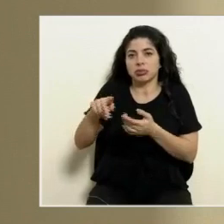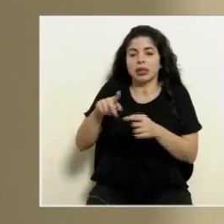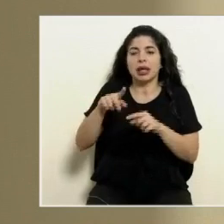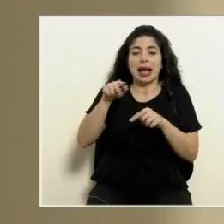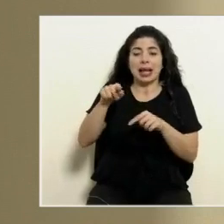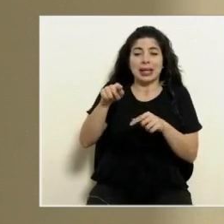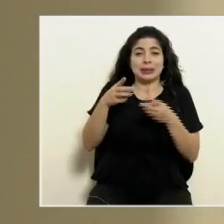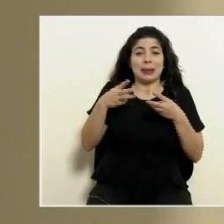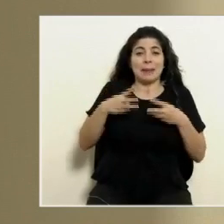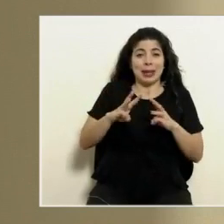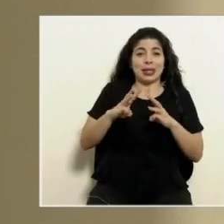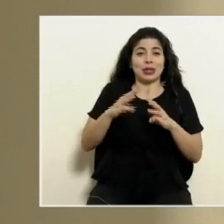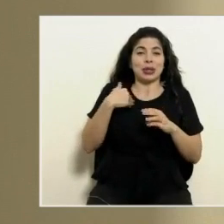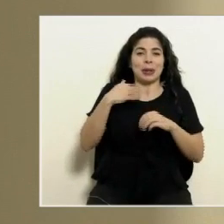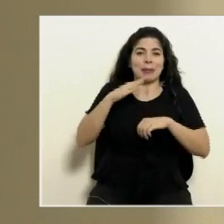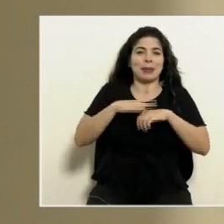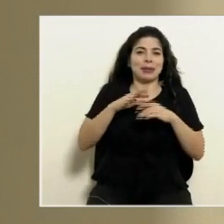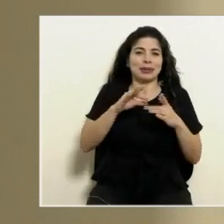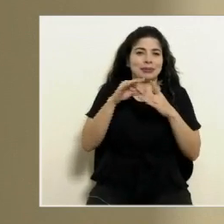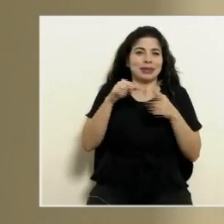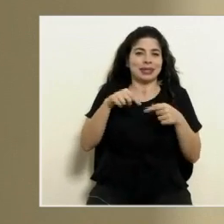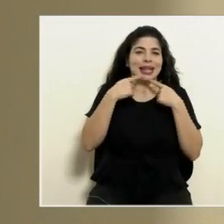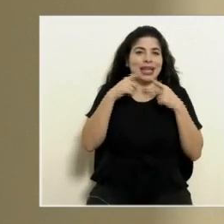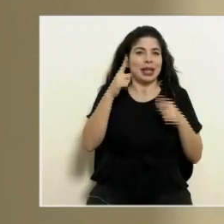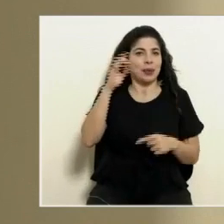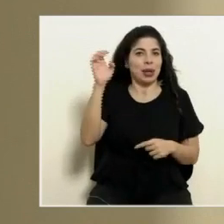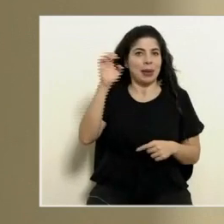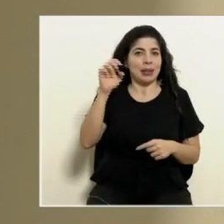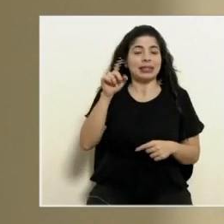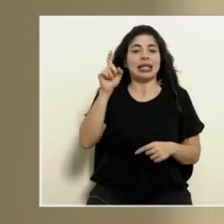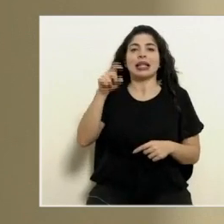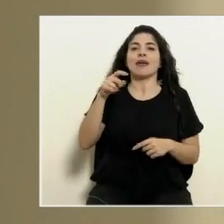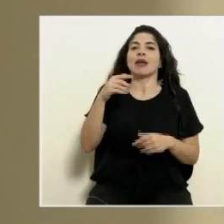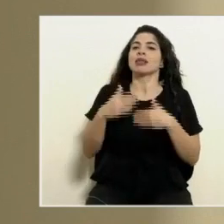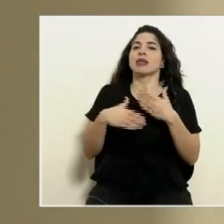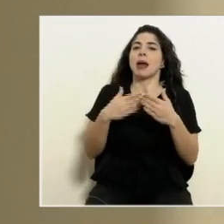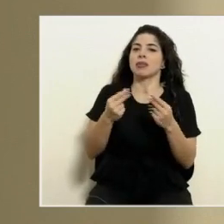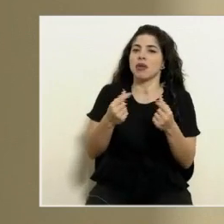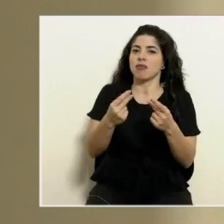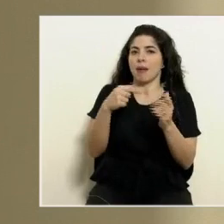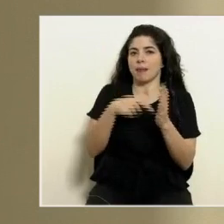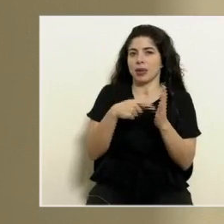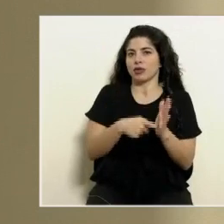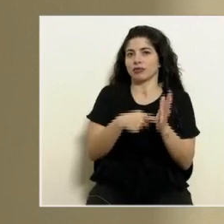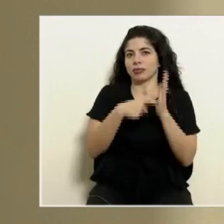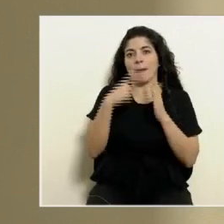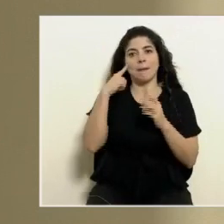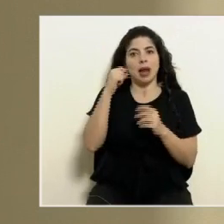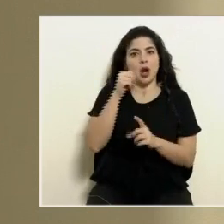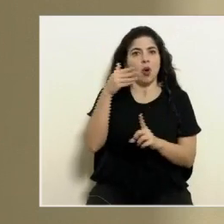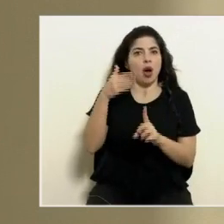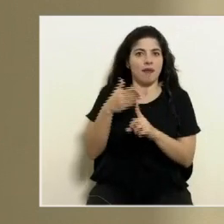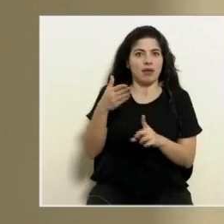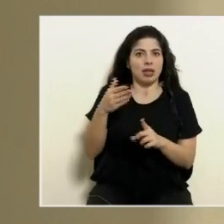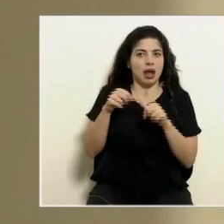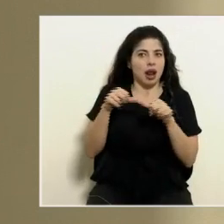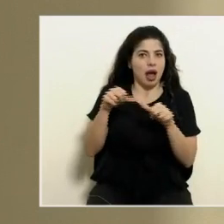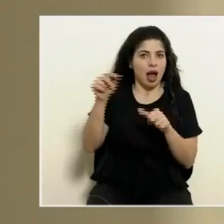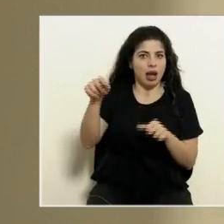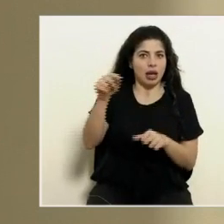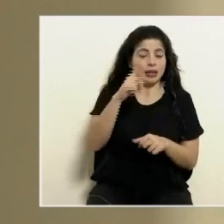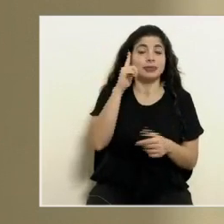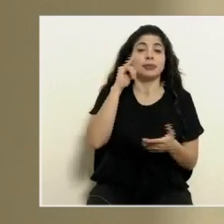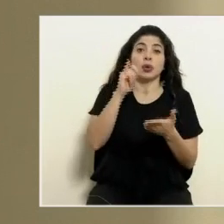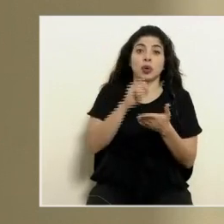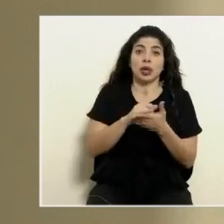el mecanismo de excepción que regula el decreto de emergencia, pues deben ser trámites muy ágiles también para no afectar a ninguno de los sectores y de esta forma